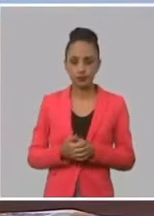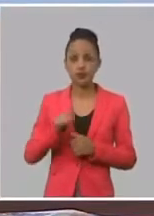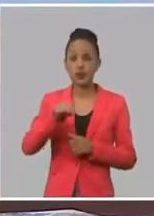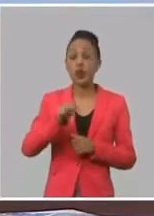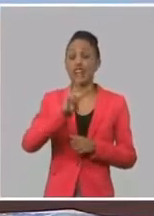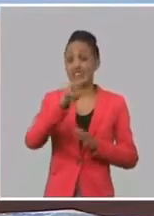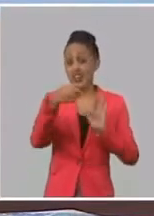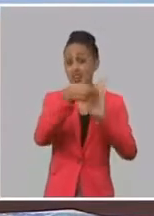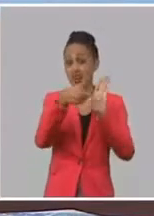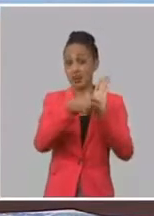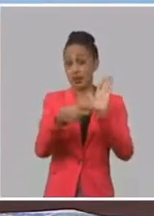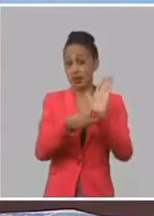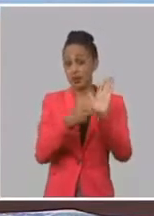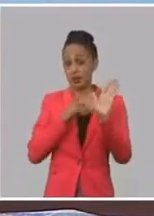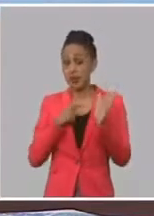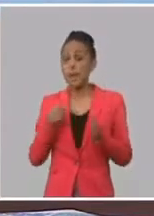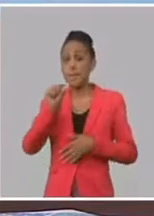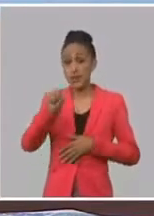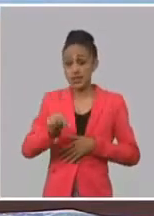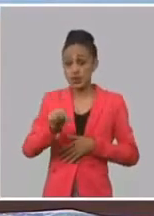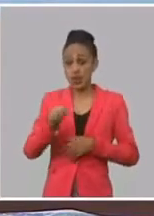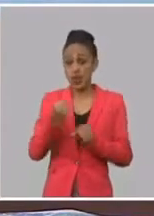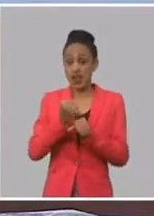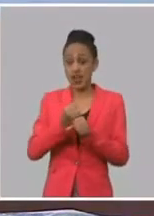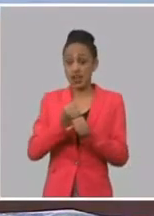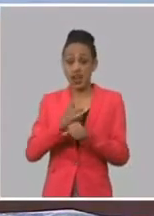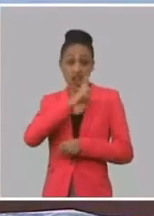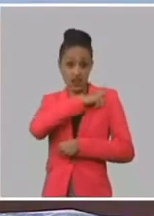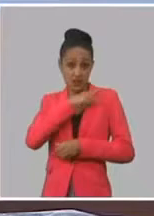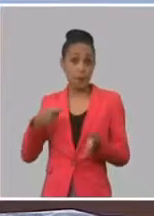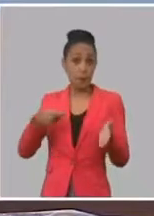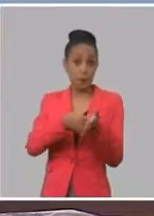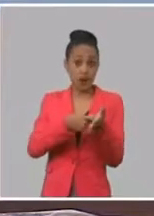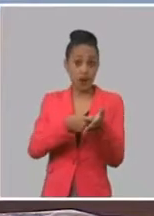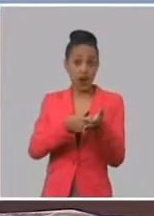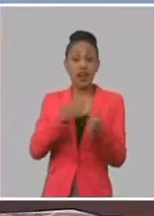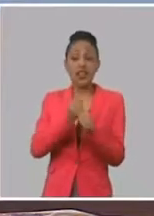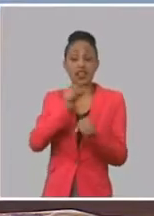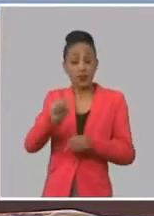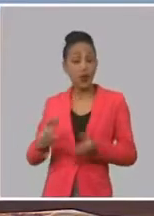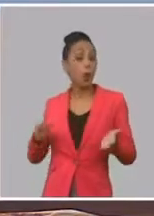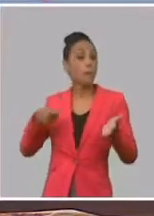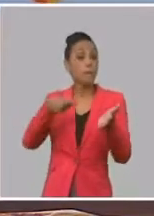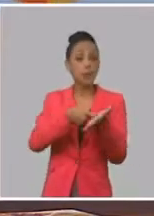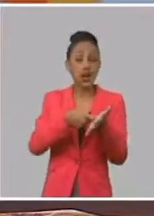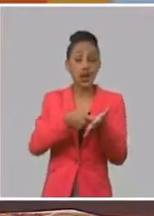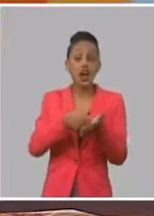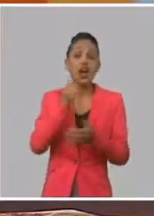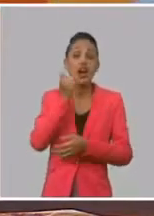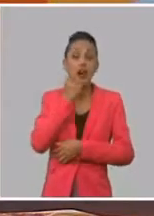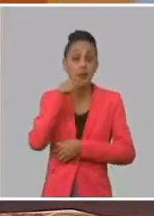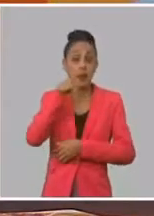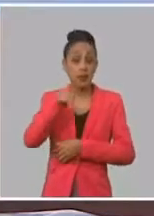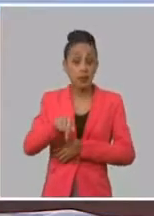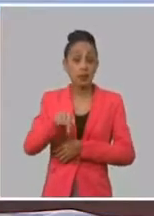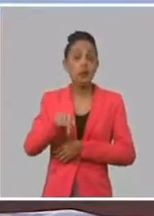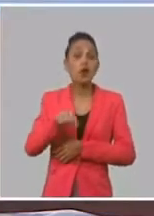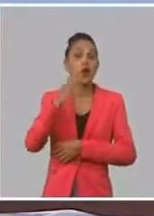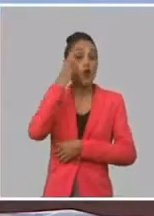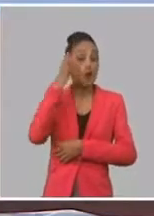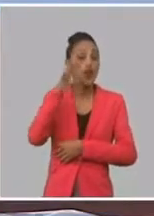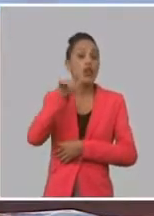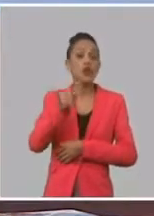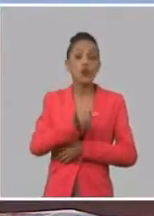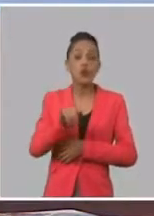elementos la contribución que pagan los empleadores la que paga el empleado y también la subvención que el presupuesto del estado pone a ese presupuesto para poder